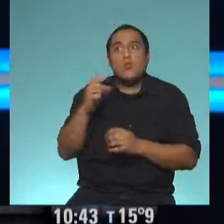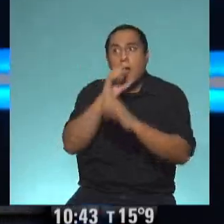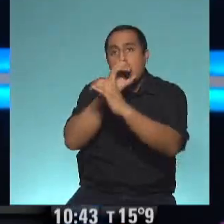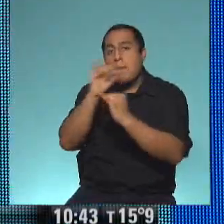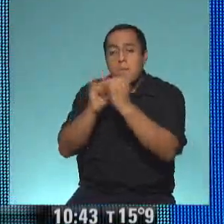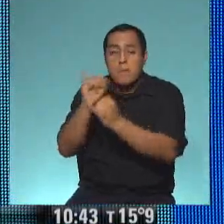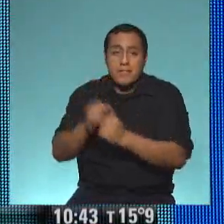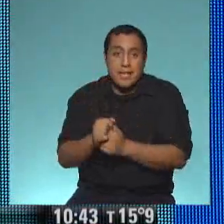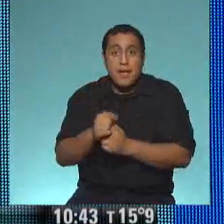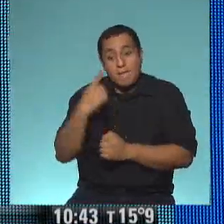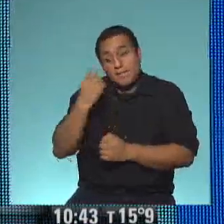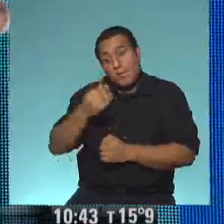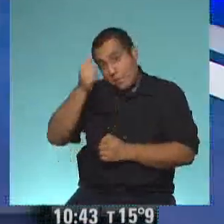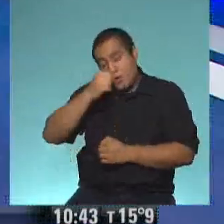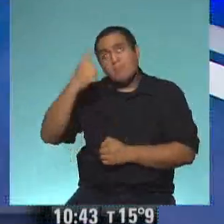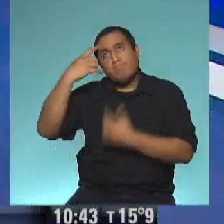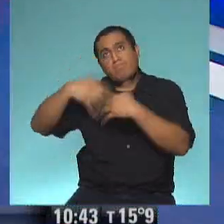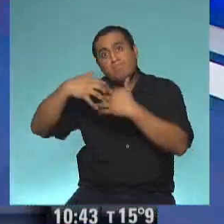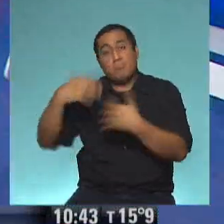este fin de semana